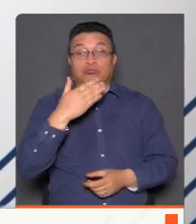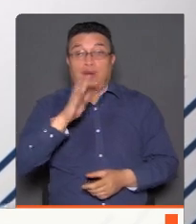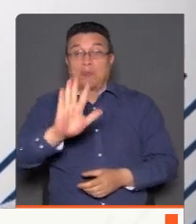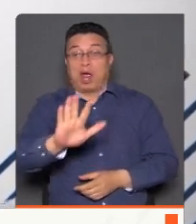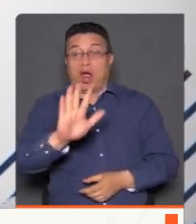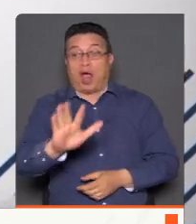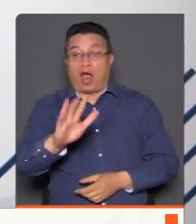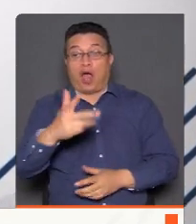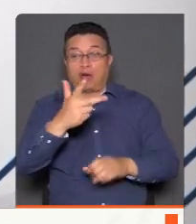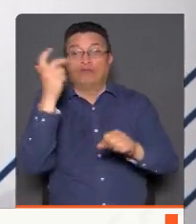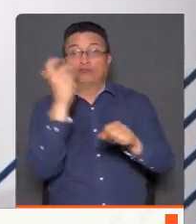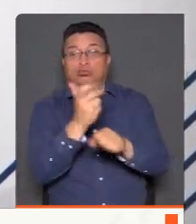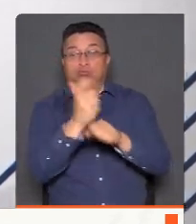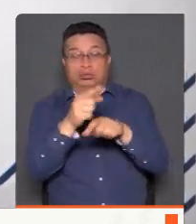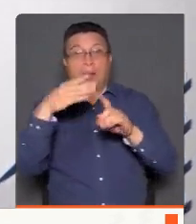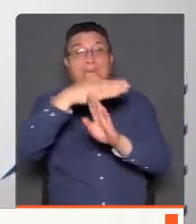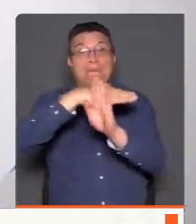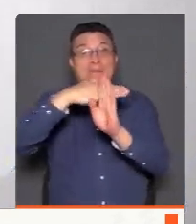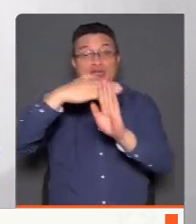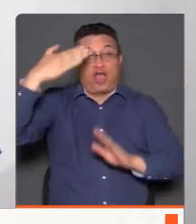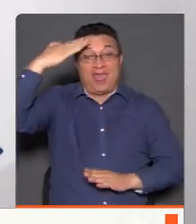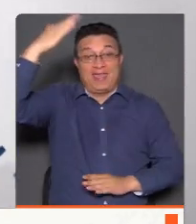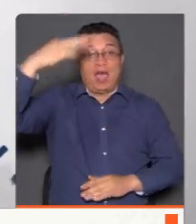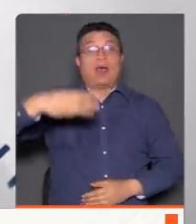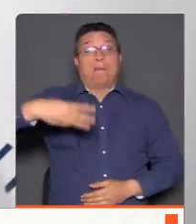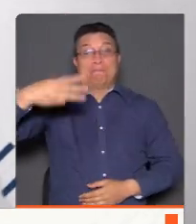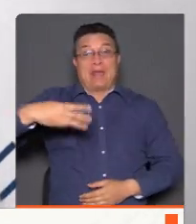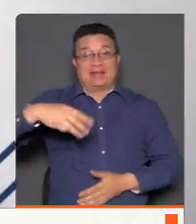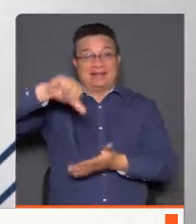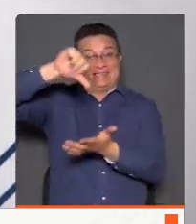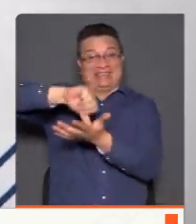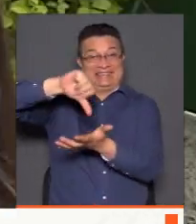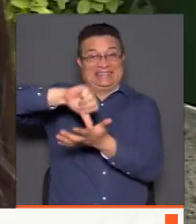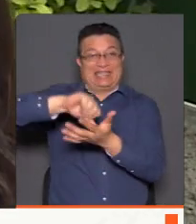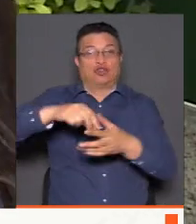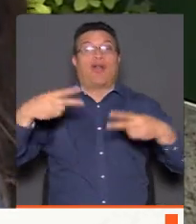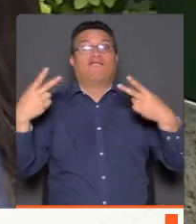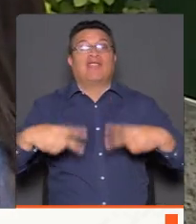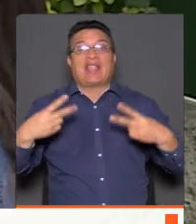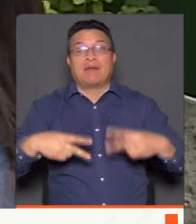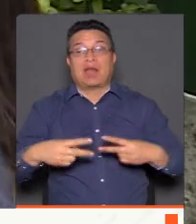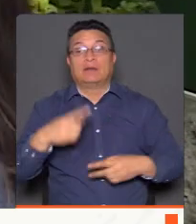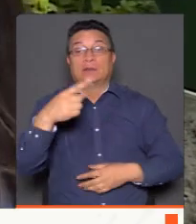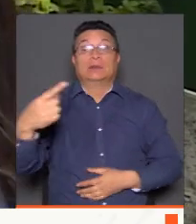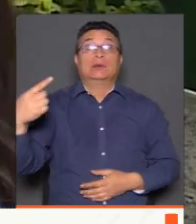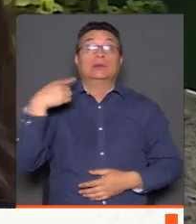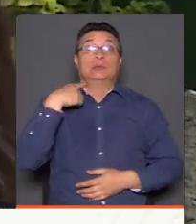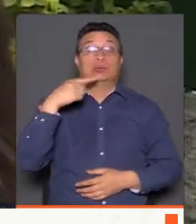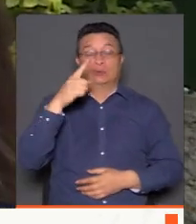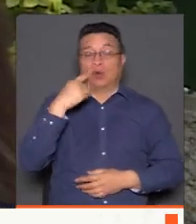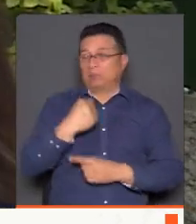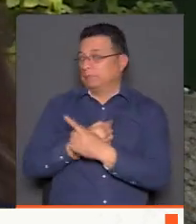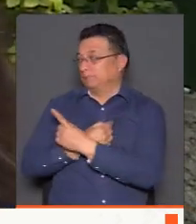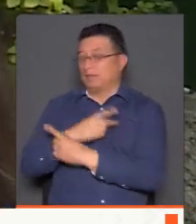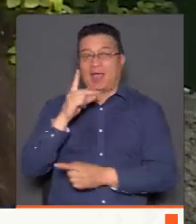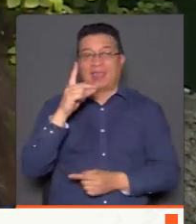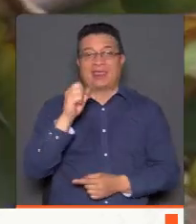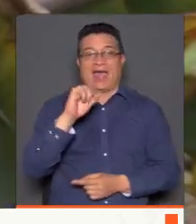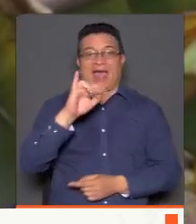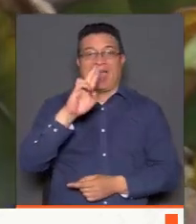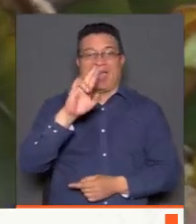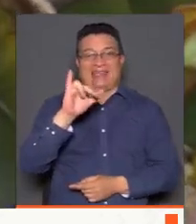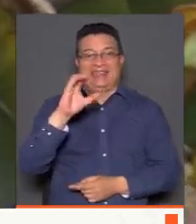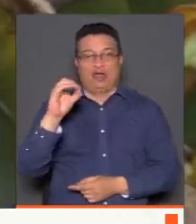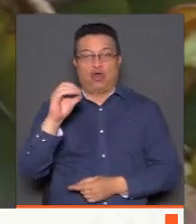armada ocurrido al mediodía de este martes en pleno centro de Viña del Mar. La víctima fue don Darío, de 82 años.